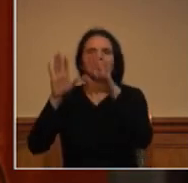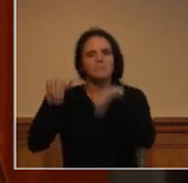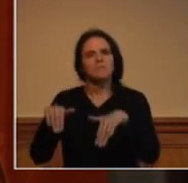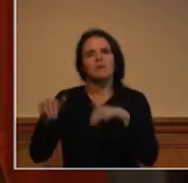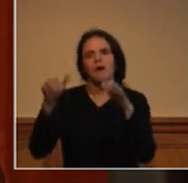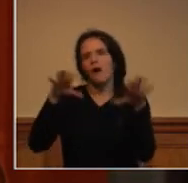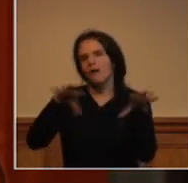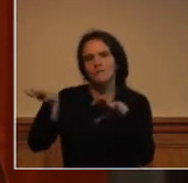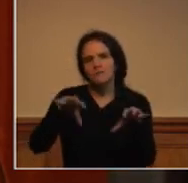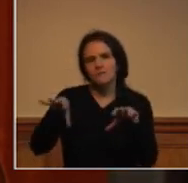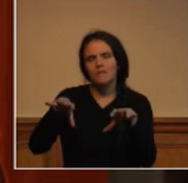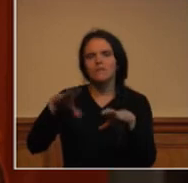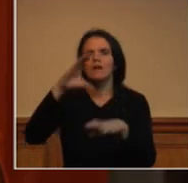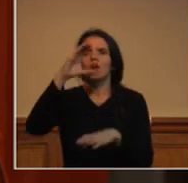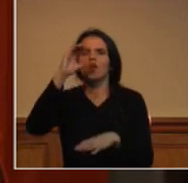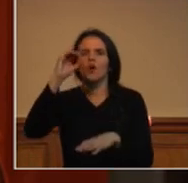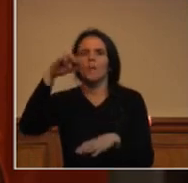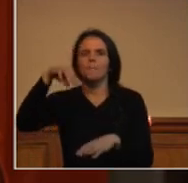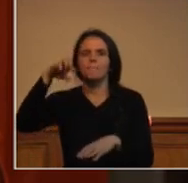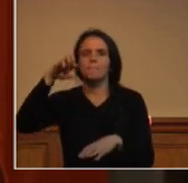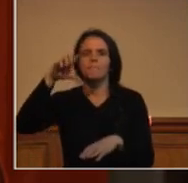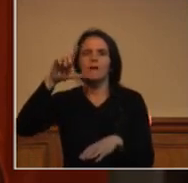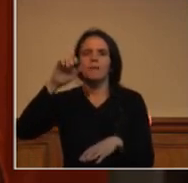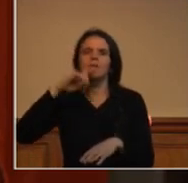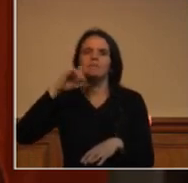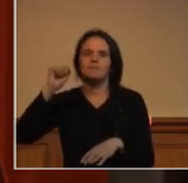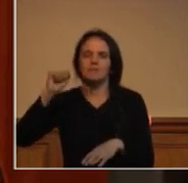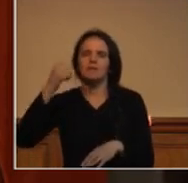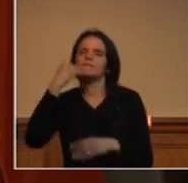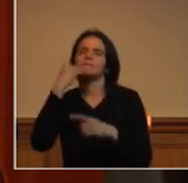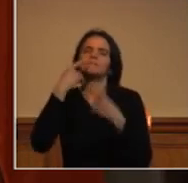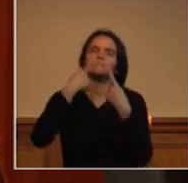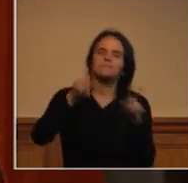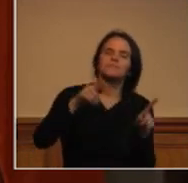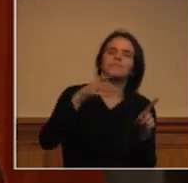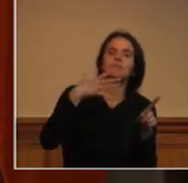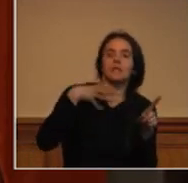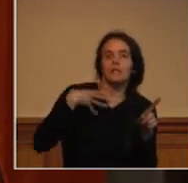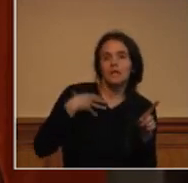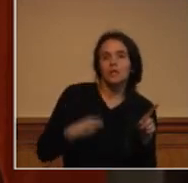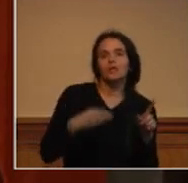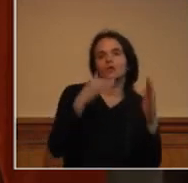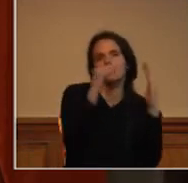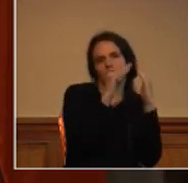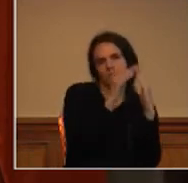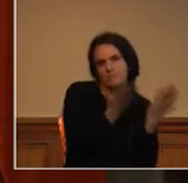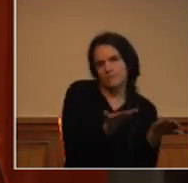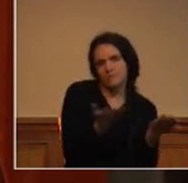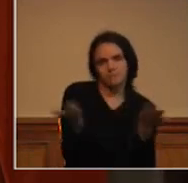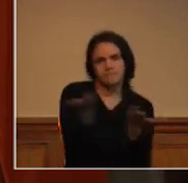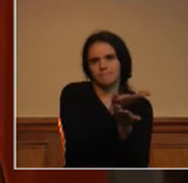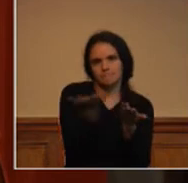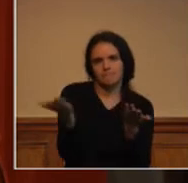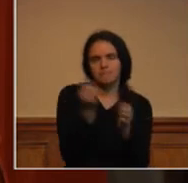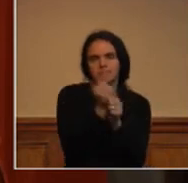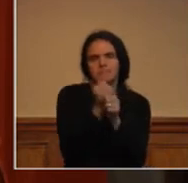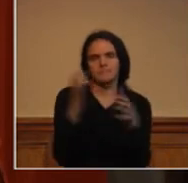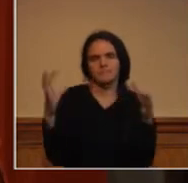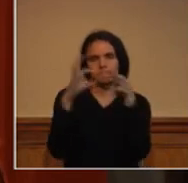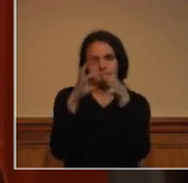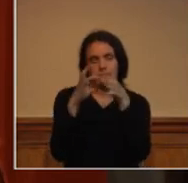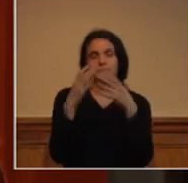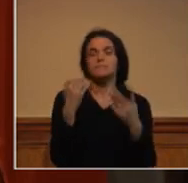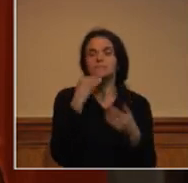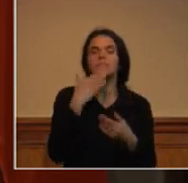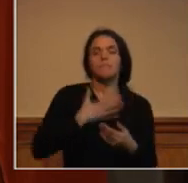en complemento en la institución donde atiendan a su chico y ustedes en casa. Y también yo te diría, mi experiencia